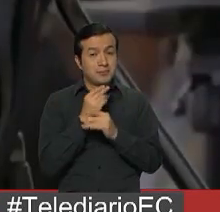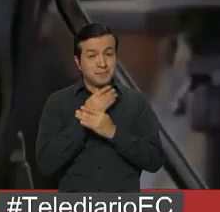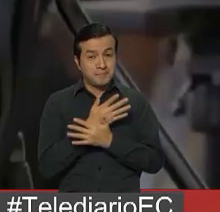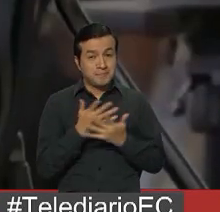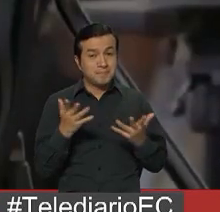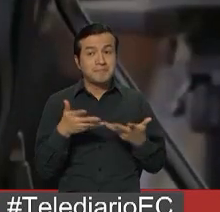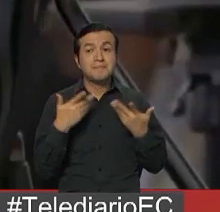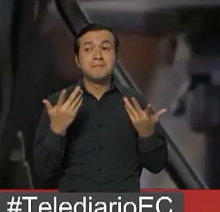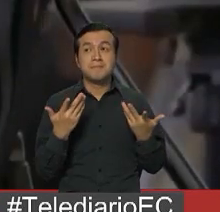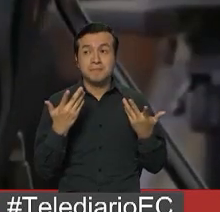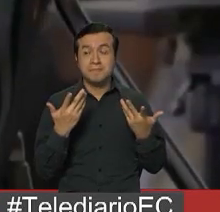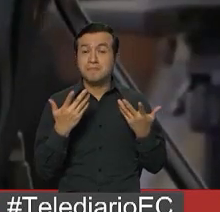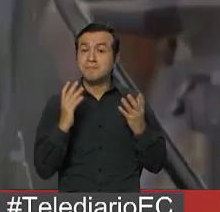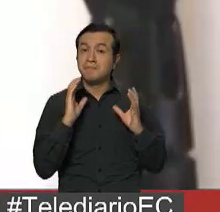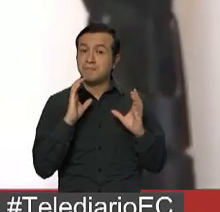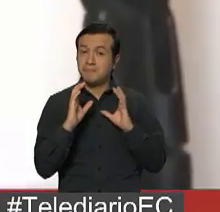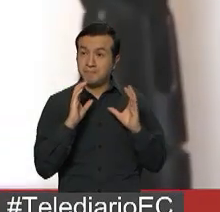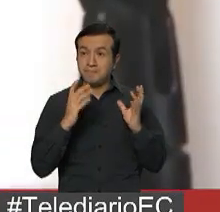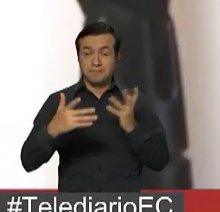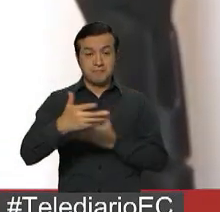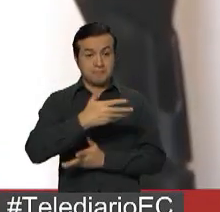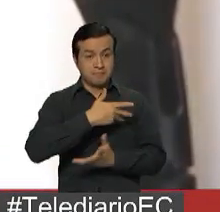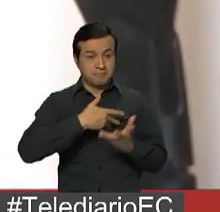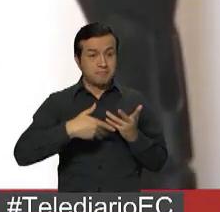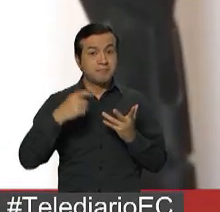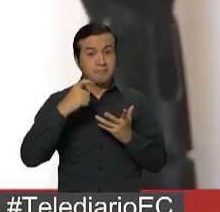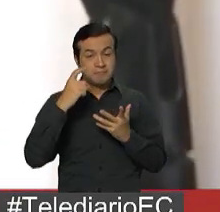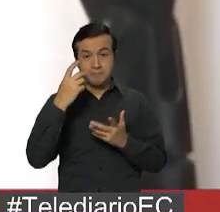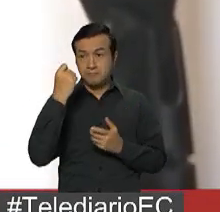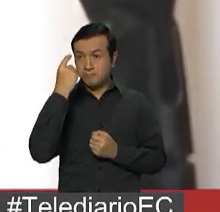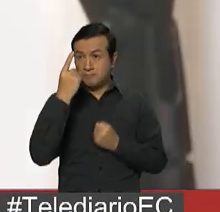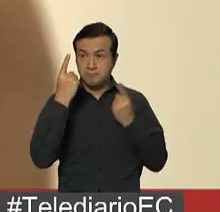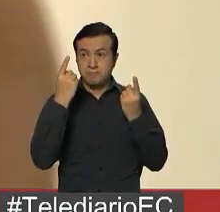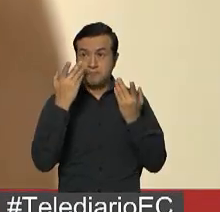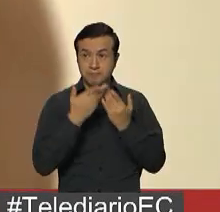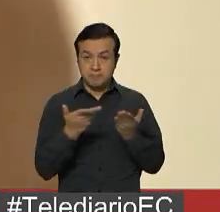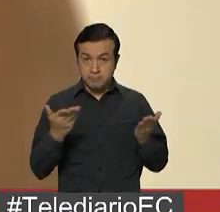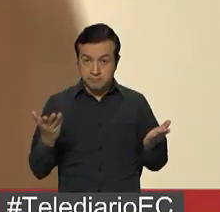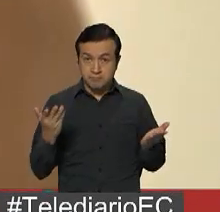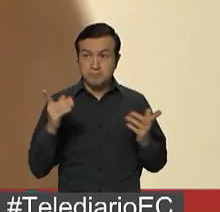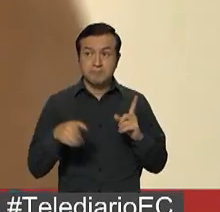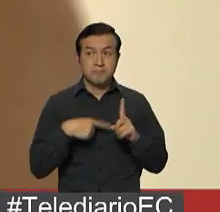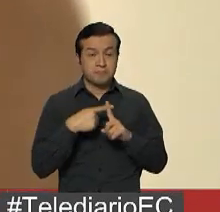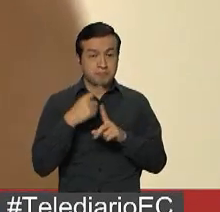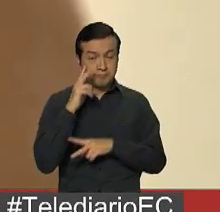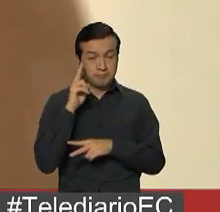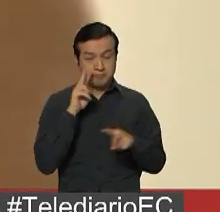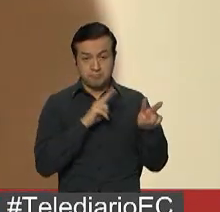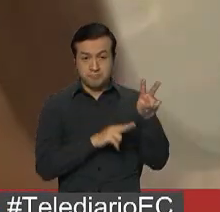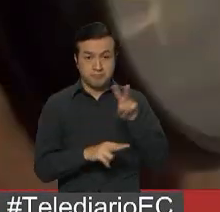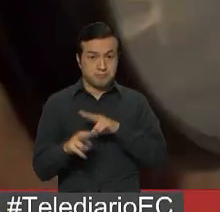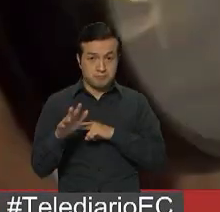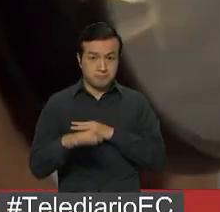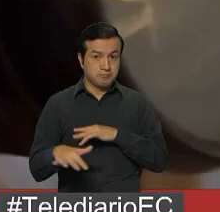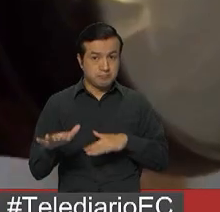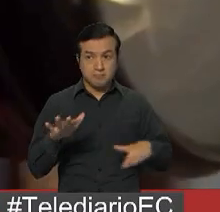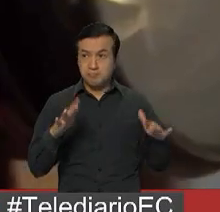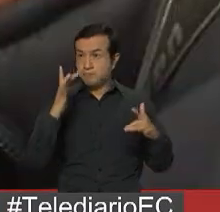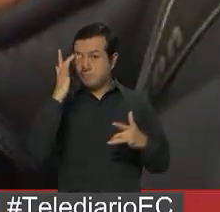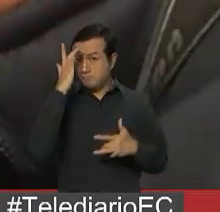centró en el papel de los medios de comunicación en que deben saber diferenciar entre hechos y la ficción en medio de la pandemia de